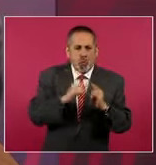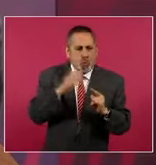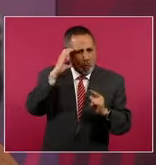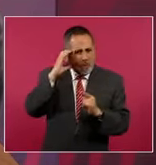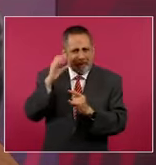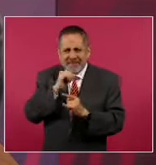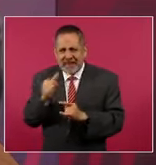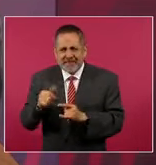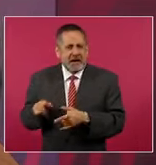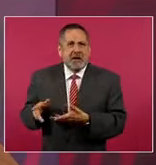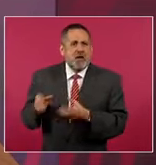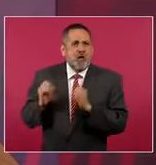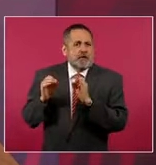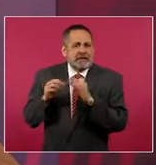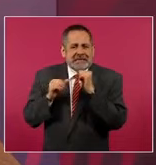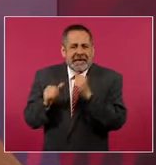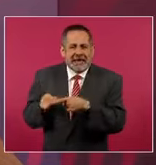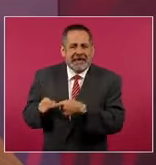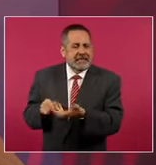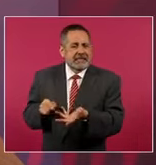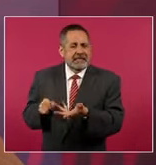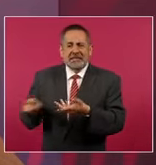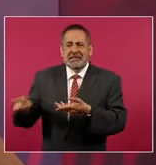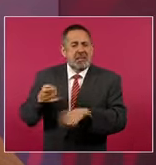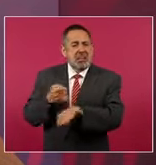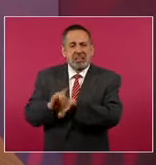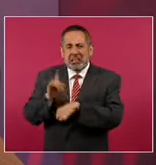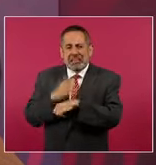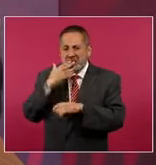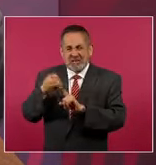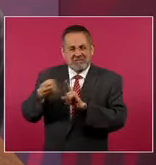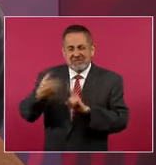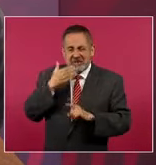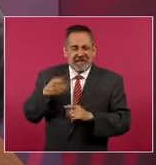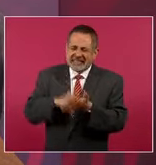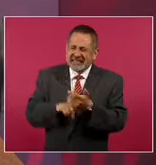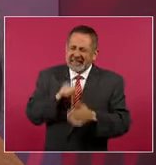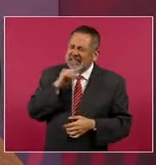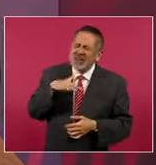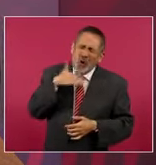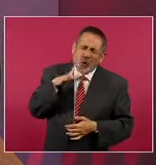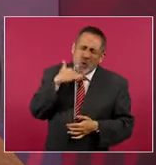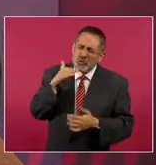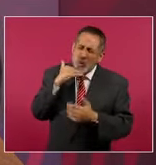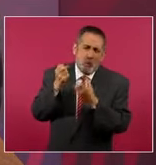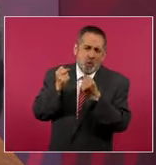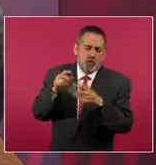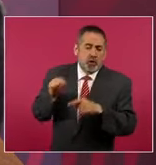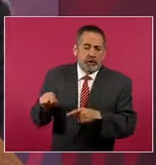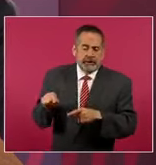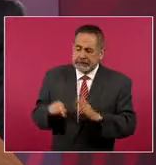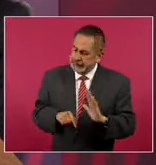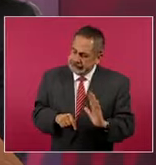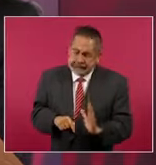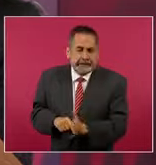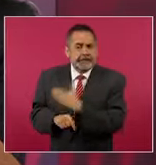con mucha indisciplina y corrupción, pues ahora